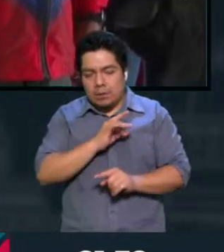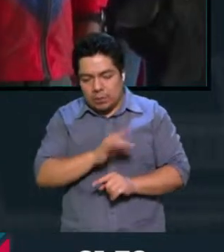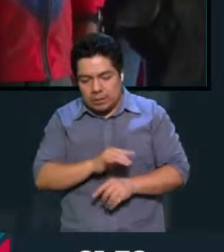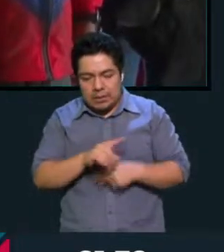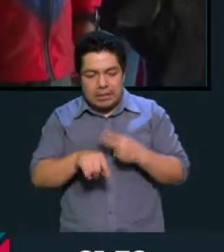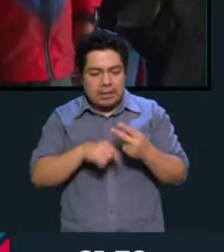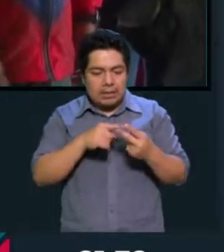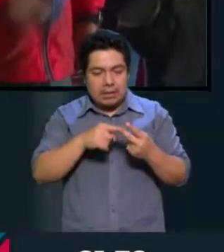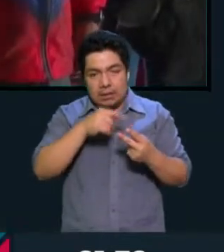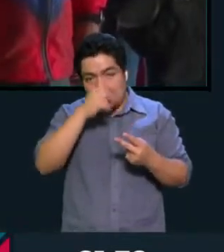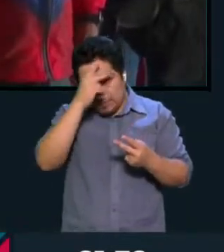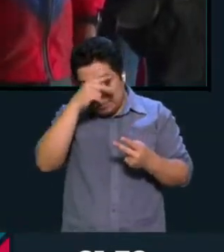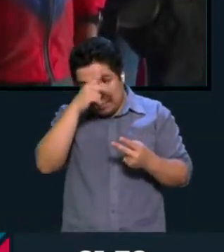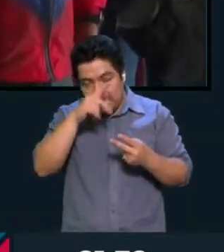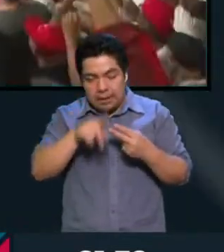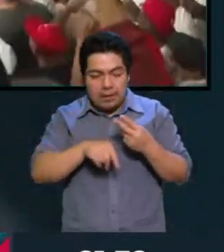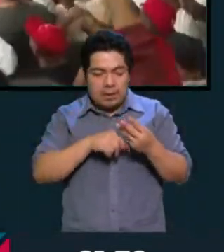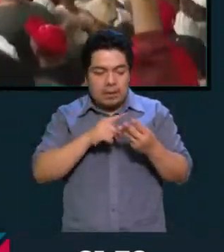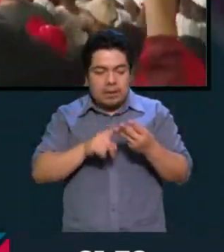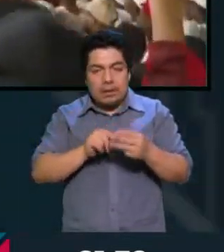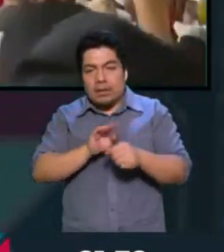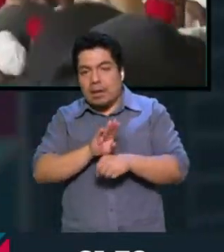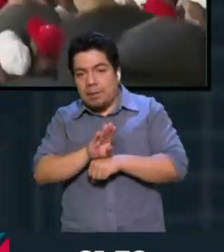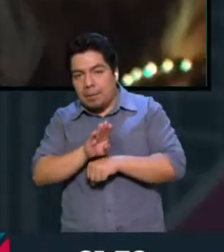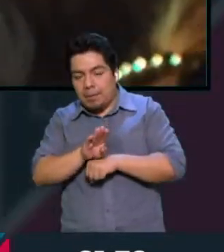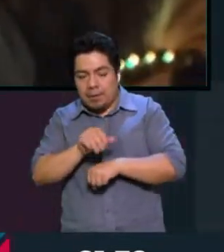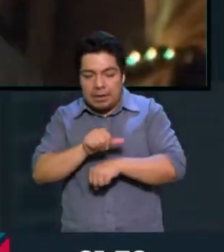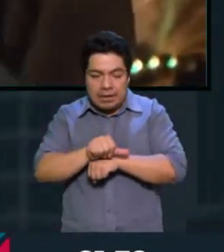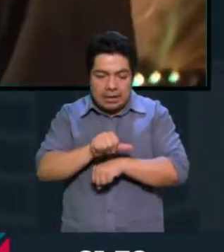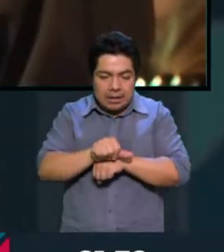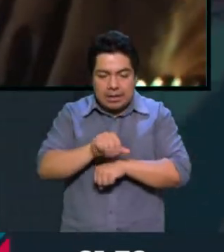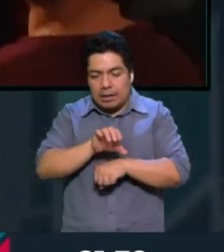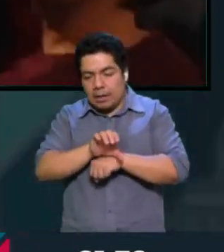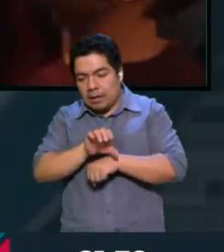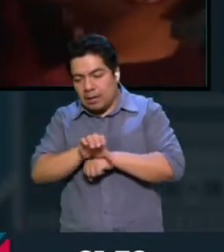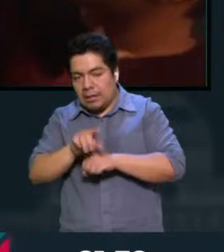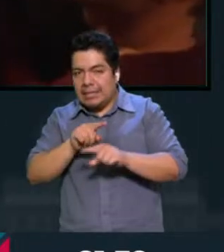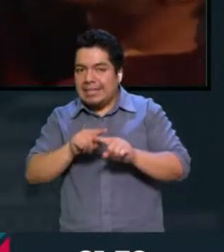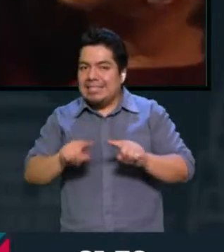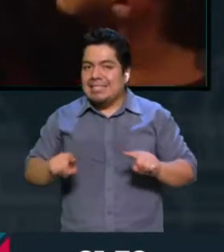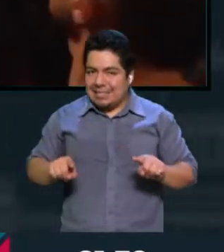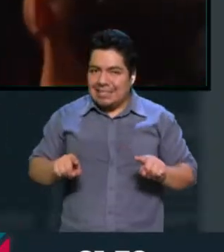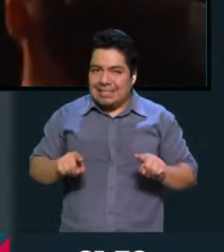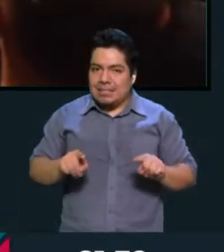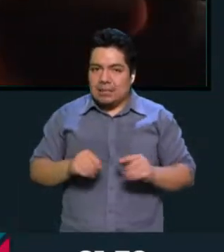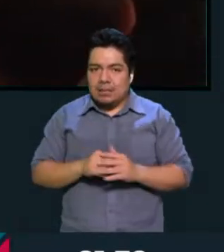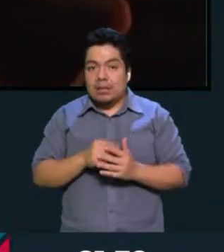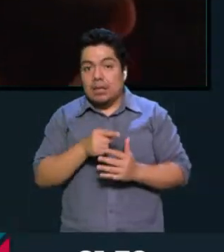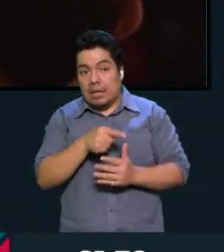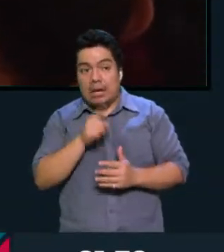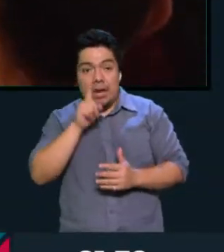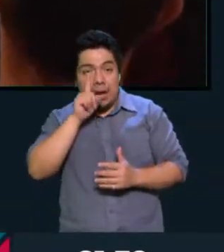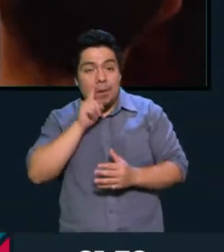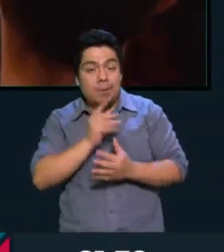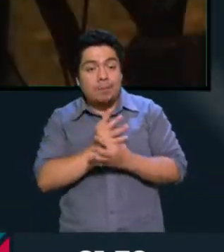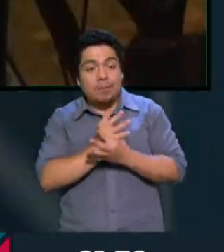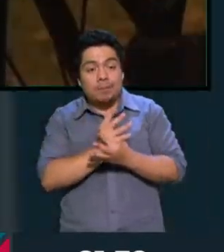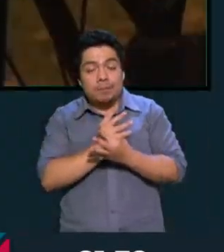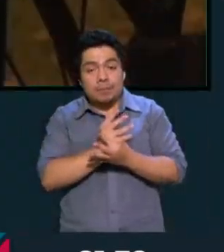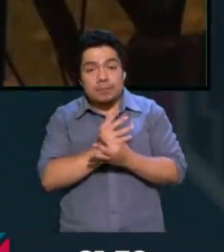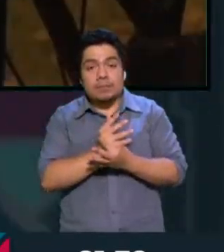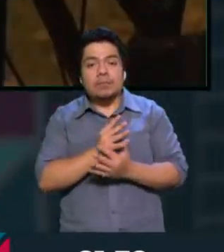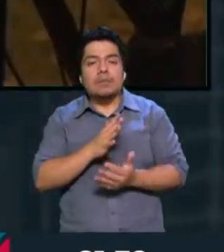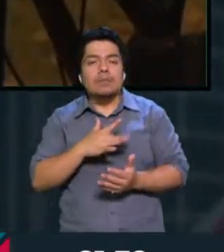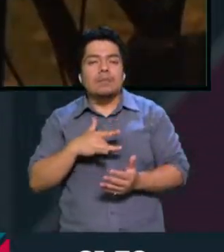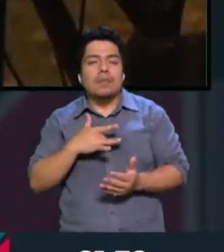Perú, incluso en el caso de Brasil, de Argentina, de Colombia, mencionaba yo. Entonces, que ella diga esto, pues es porque